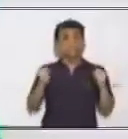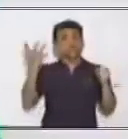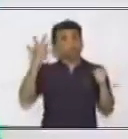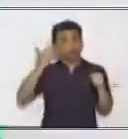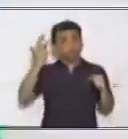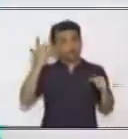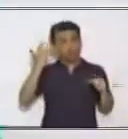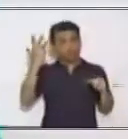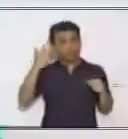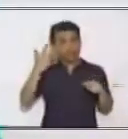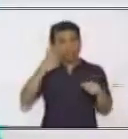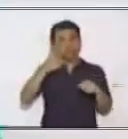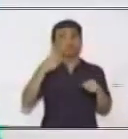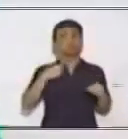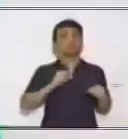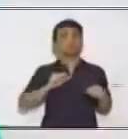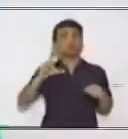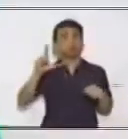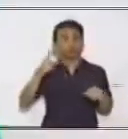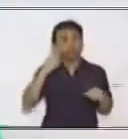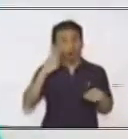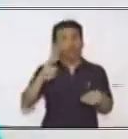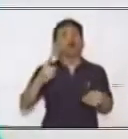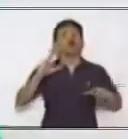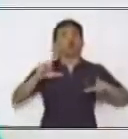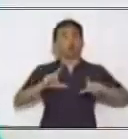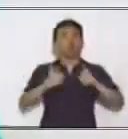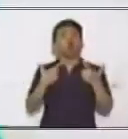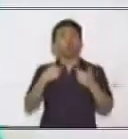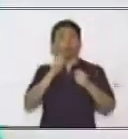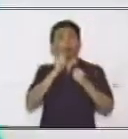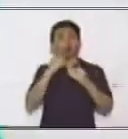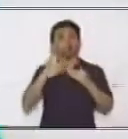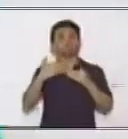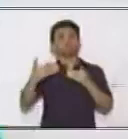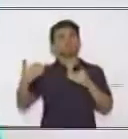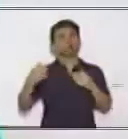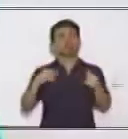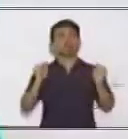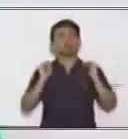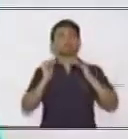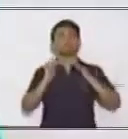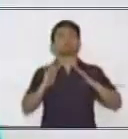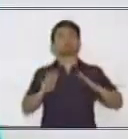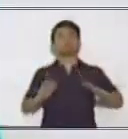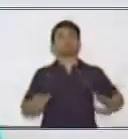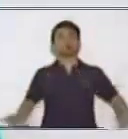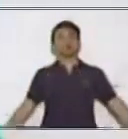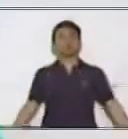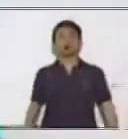días, volverlo un hábito, se van a dar cuenta cómo mejoramos, nos relajamos, ¿sí?